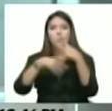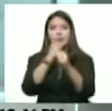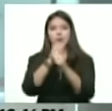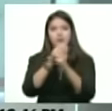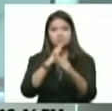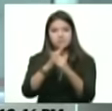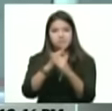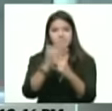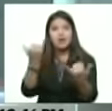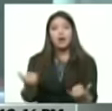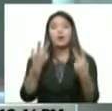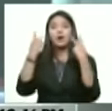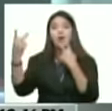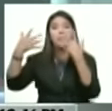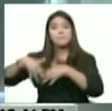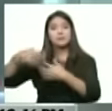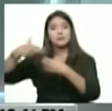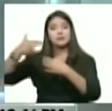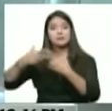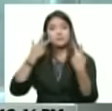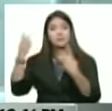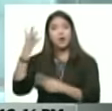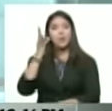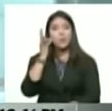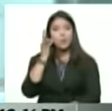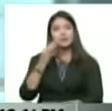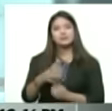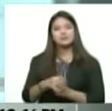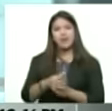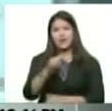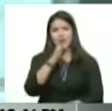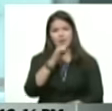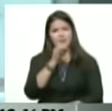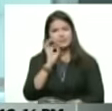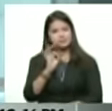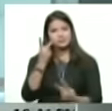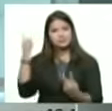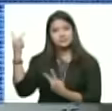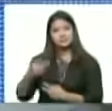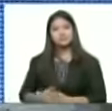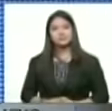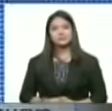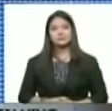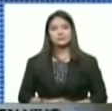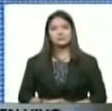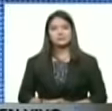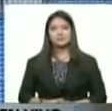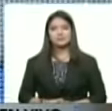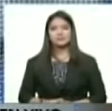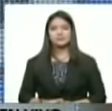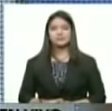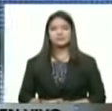Amigos, nos trasladamos hasta PDVSA La Campiña con nuestra compañera María Mercedes Nogar. Información de último momento. Adelante.